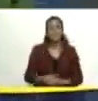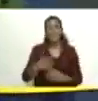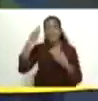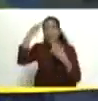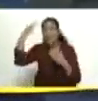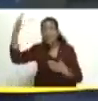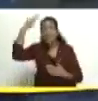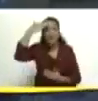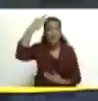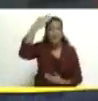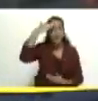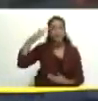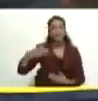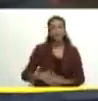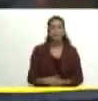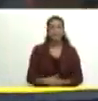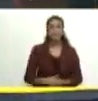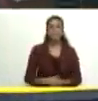Hola.